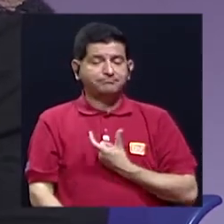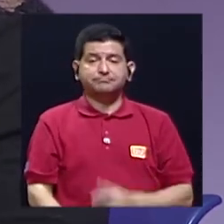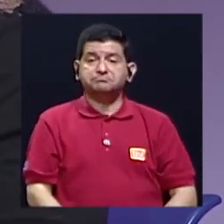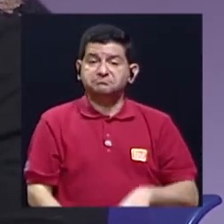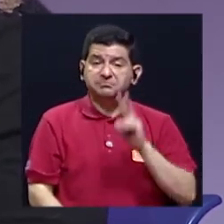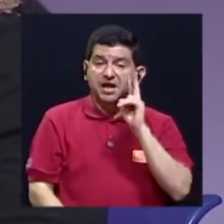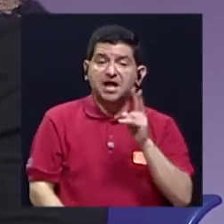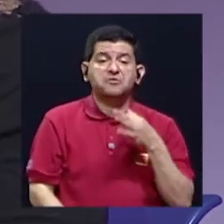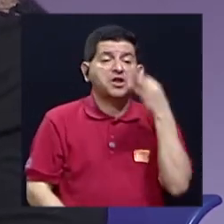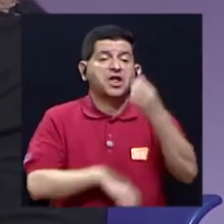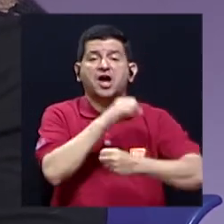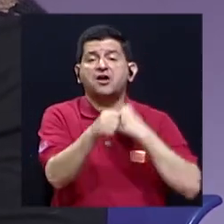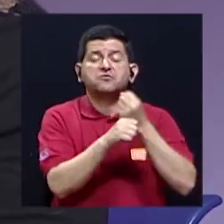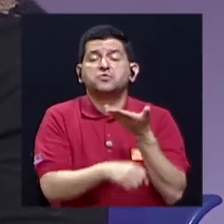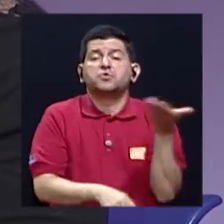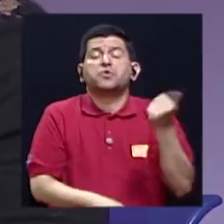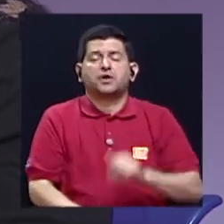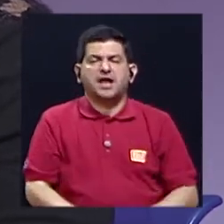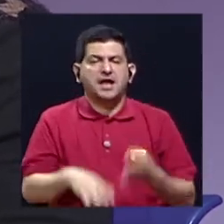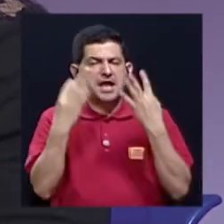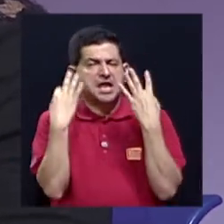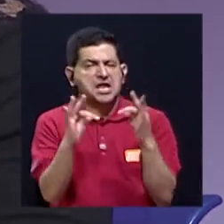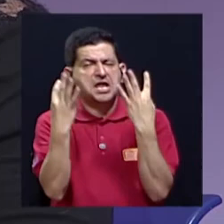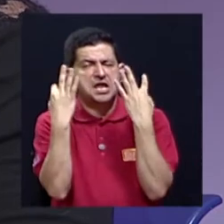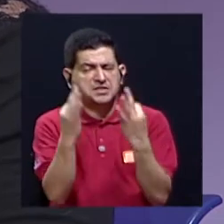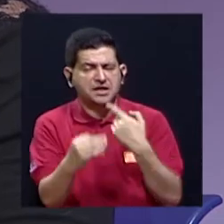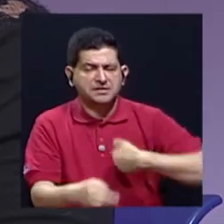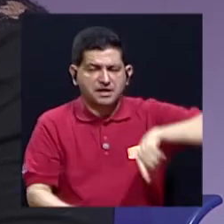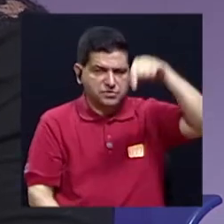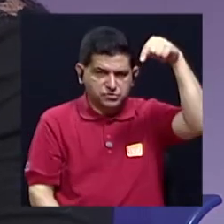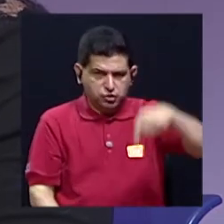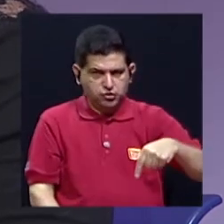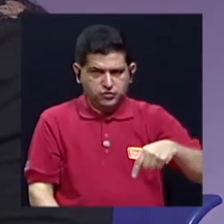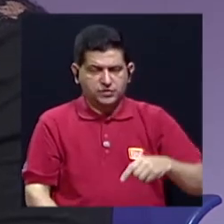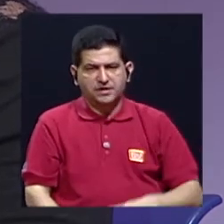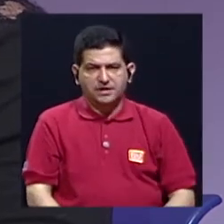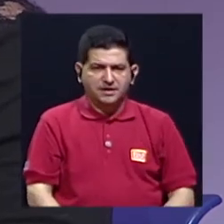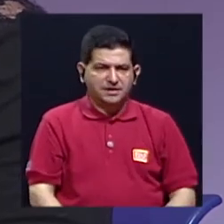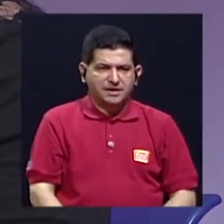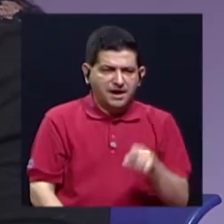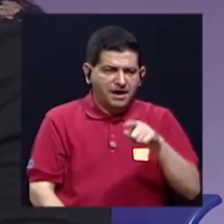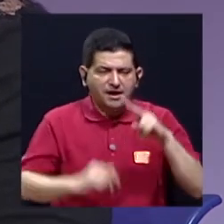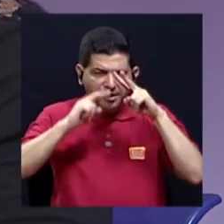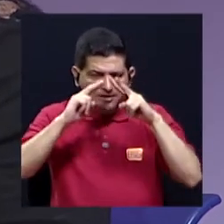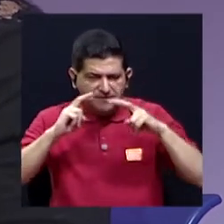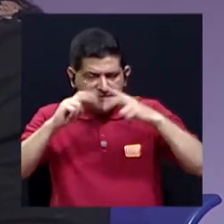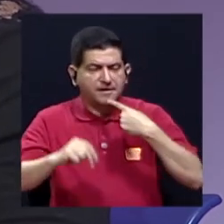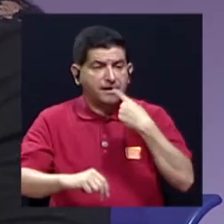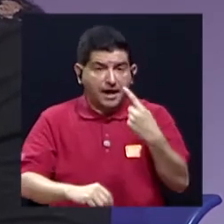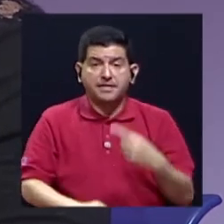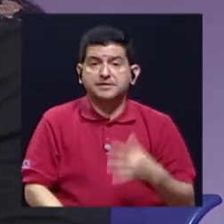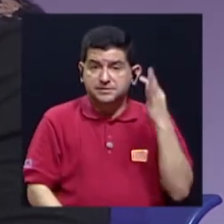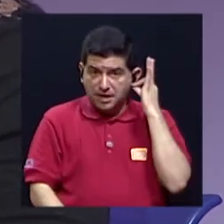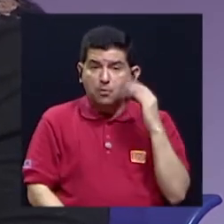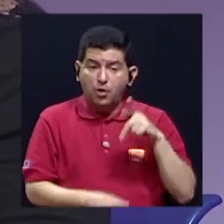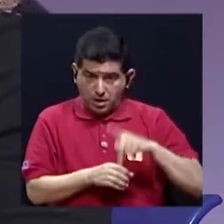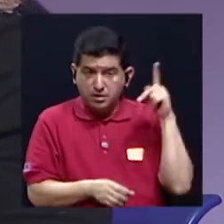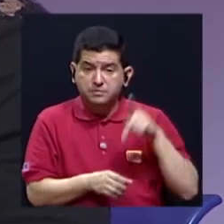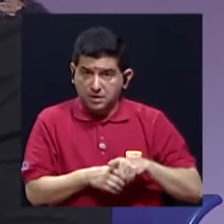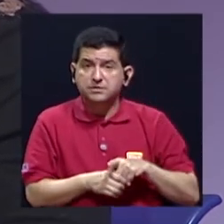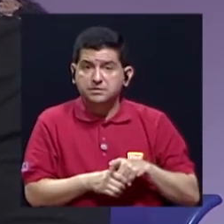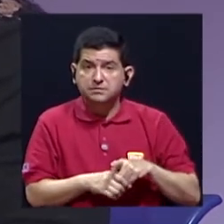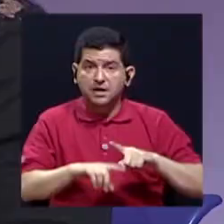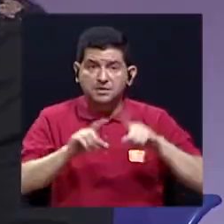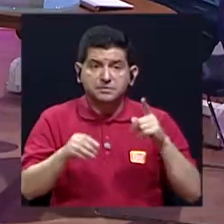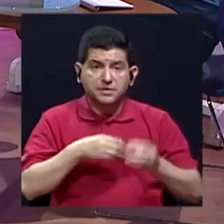ver qué viene para el año entrante y cómo dar un poquito, ya que hemos sido aquí un poquito acuciosas en decirle a las mujeres que participen,